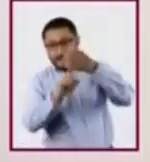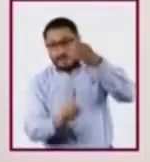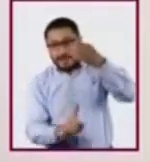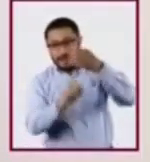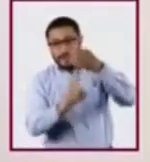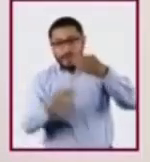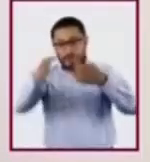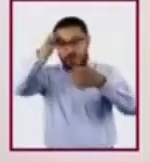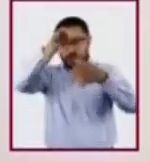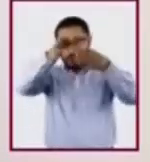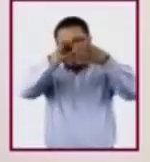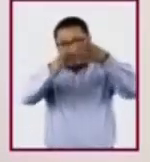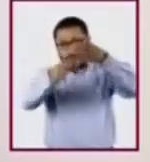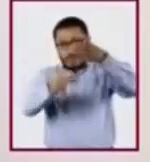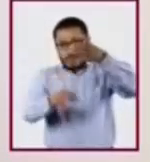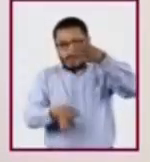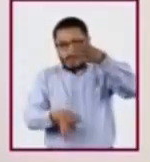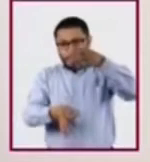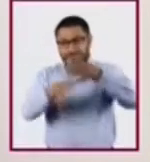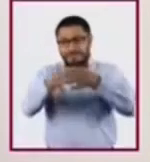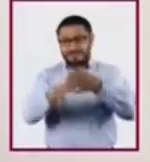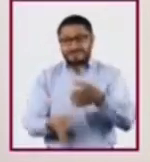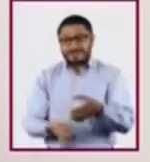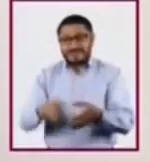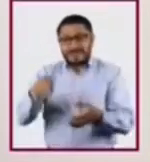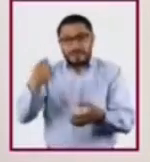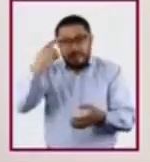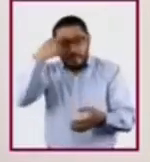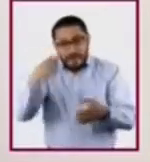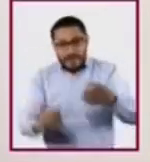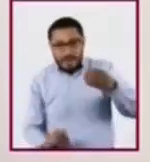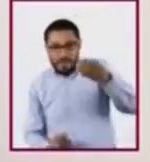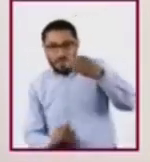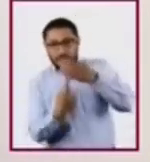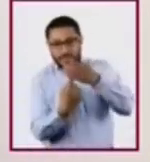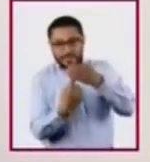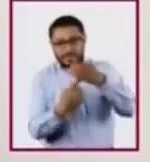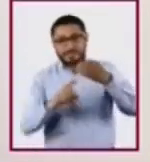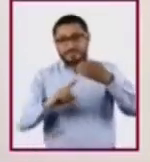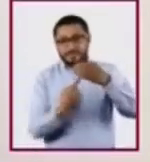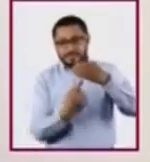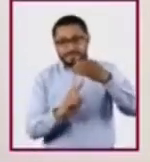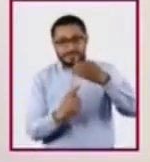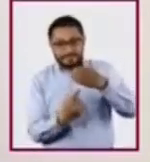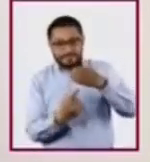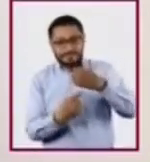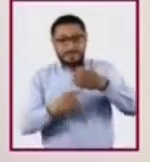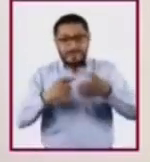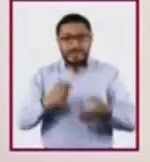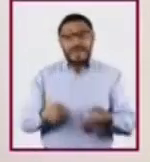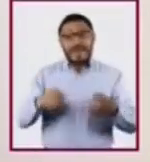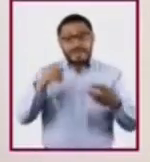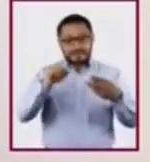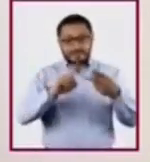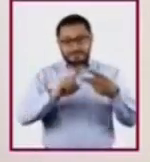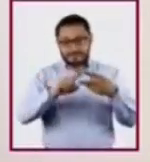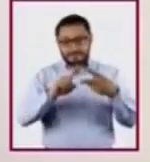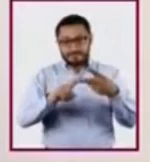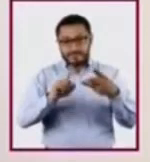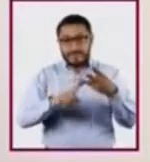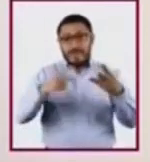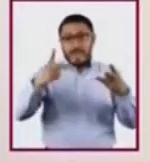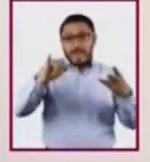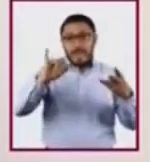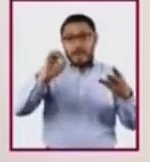grueso en su parte inferior, en el cual debe de encajar el eje del mango y la cuerda o piola